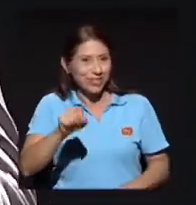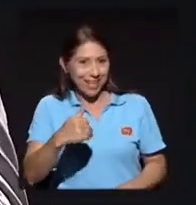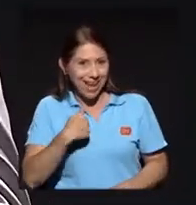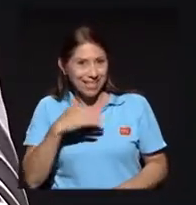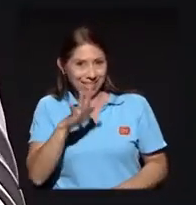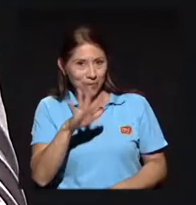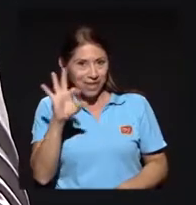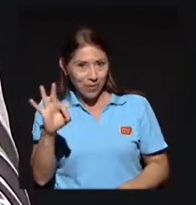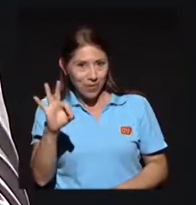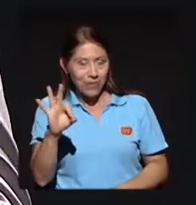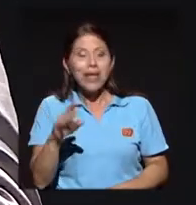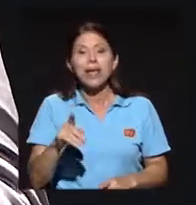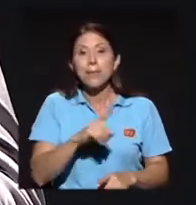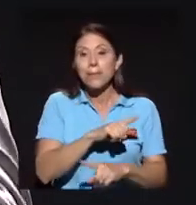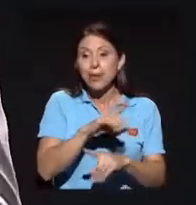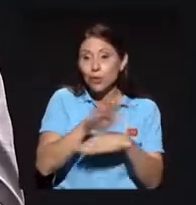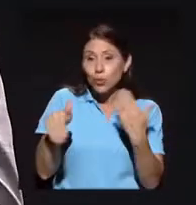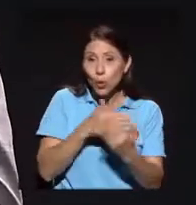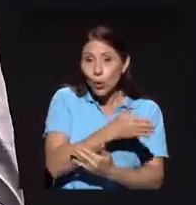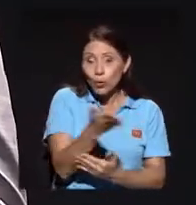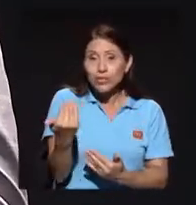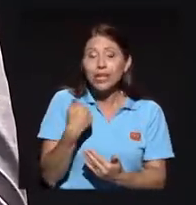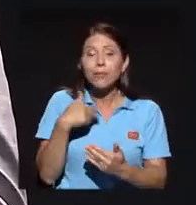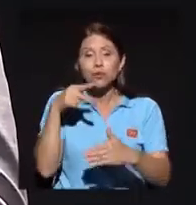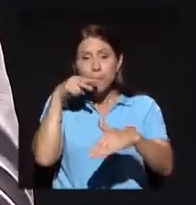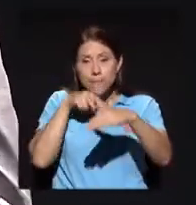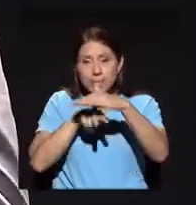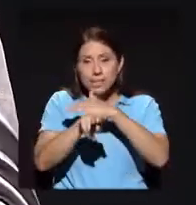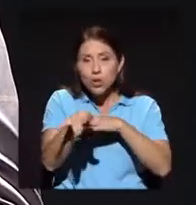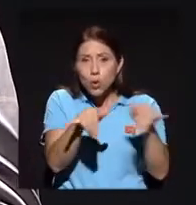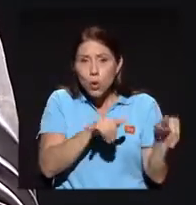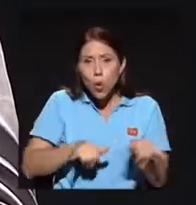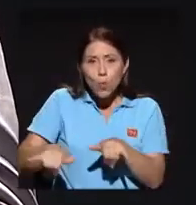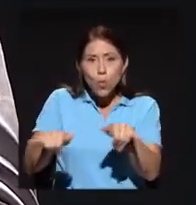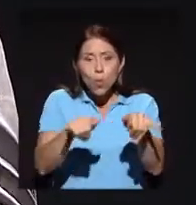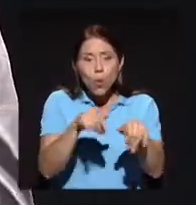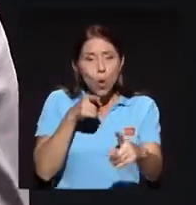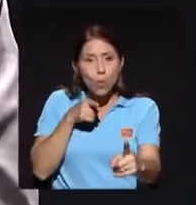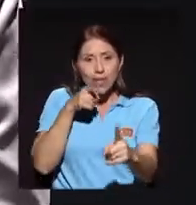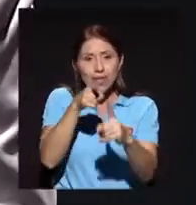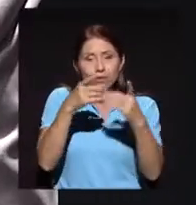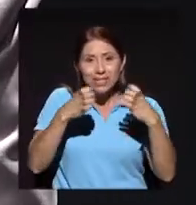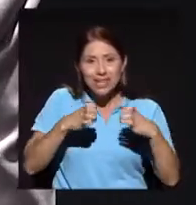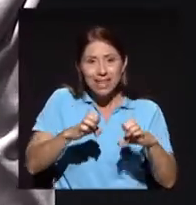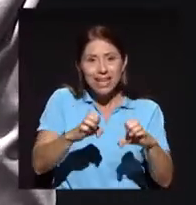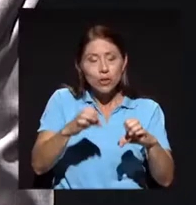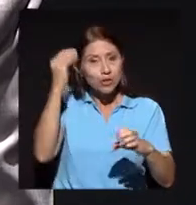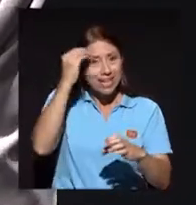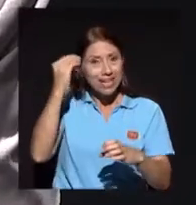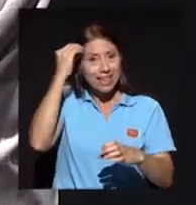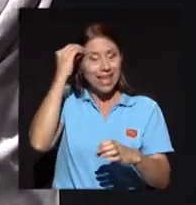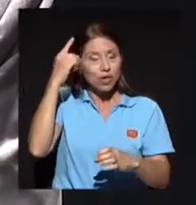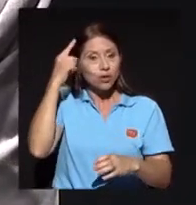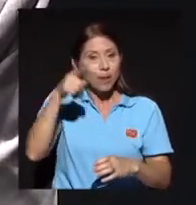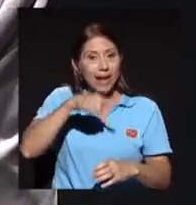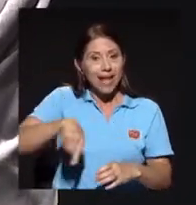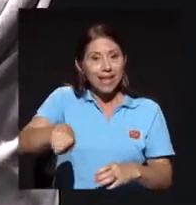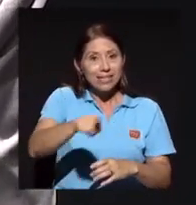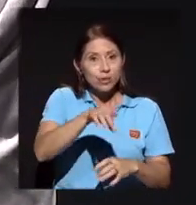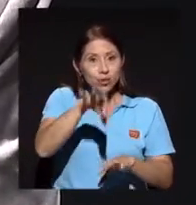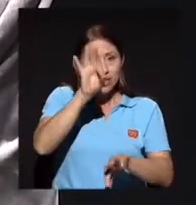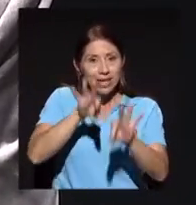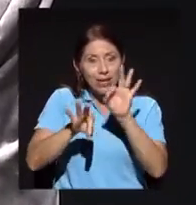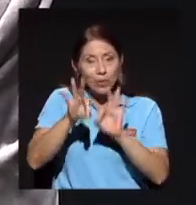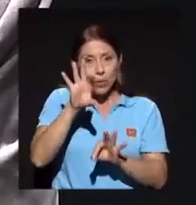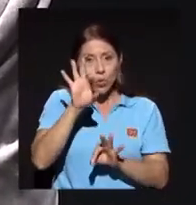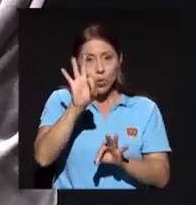objetivos estratégicos criterios para selección de proyectos en esos once temas que fueron aprobados unánimemente por